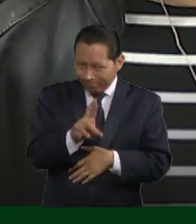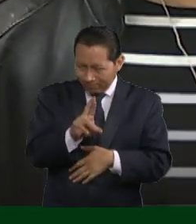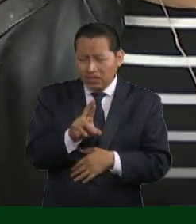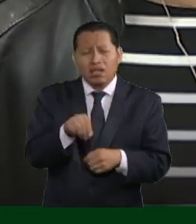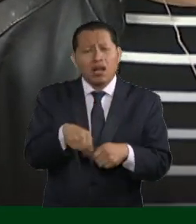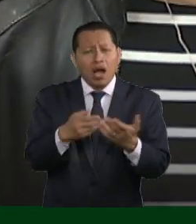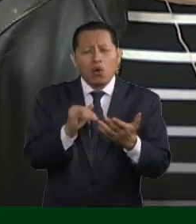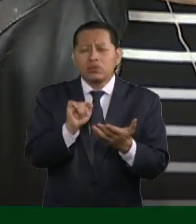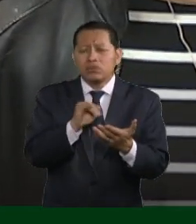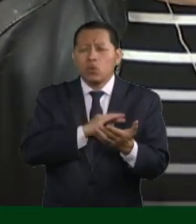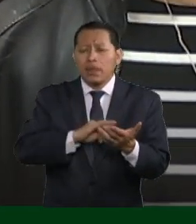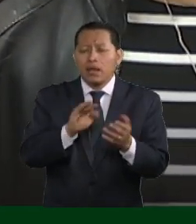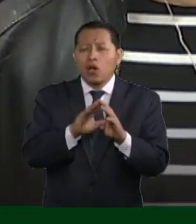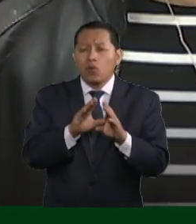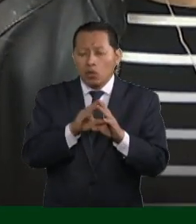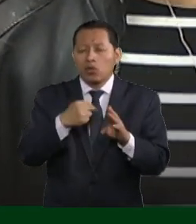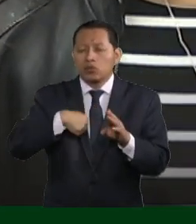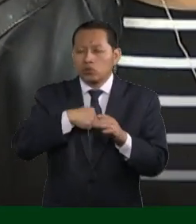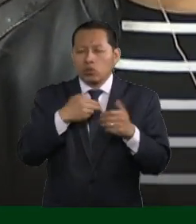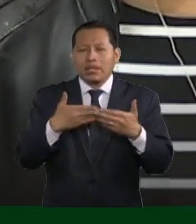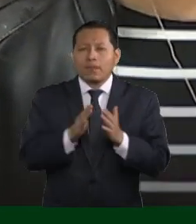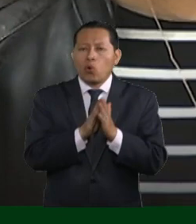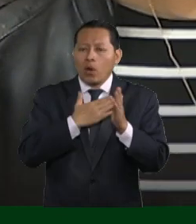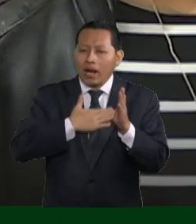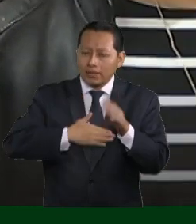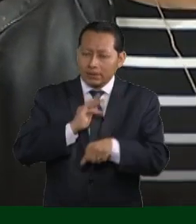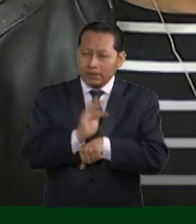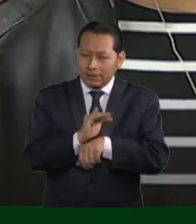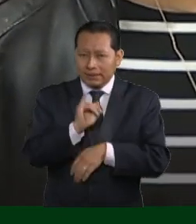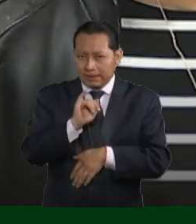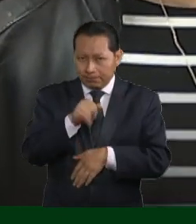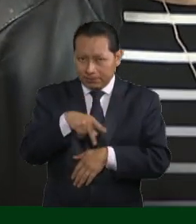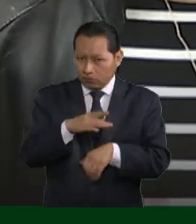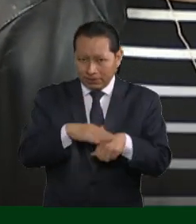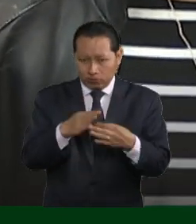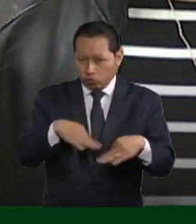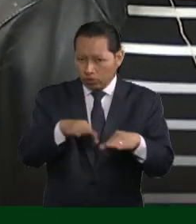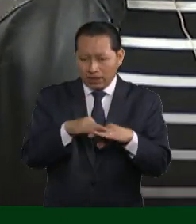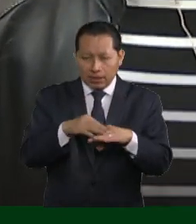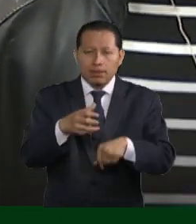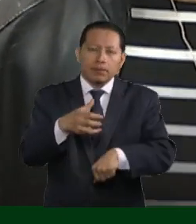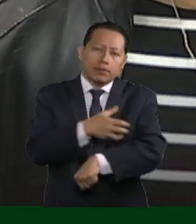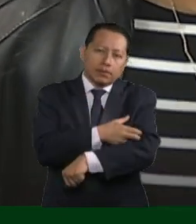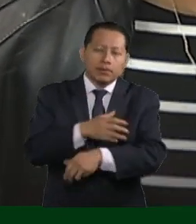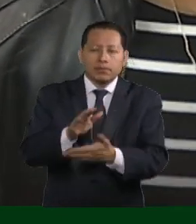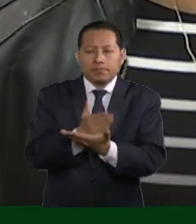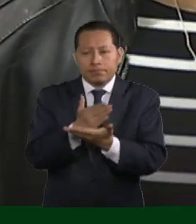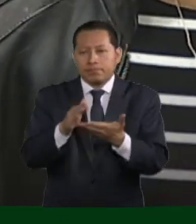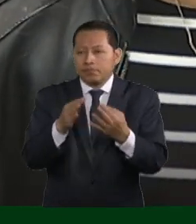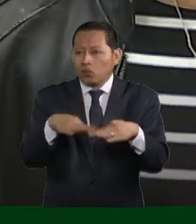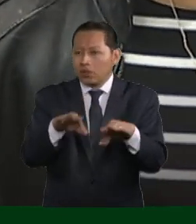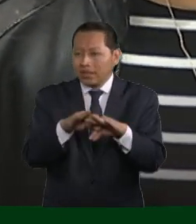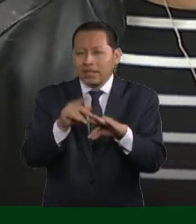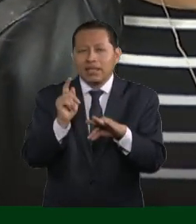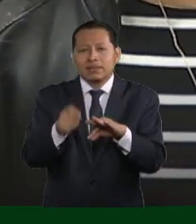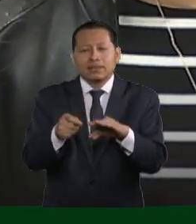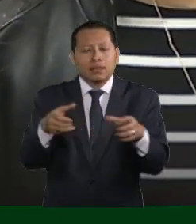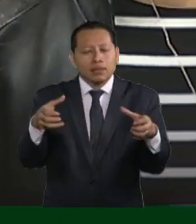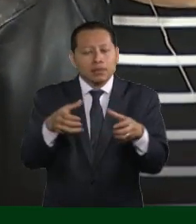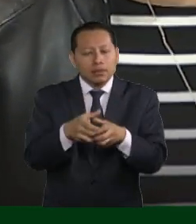a favor de fortalecer nuestra democracia, pero más la división de poderes, la defensa de los